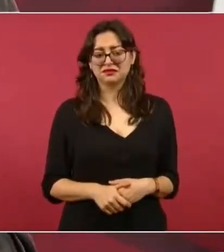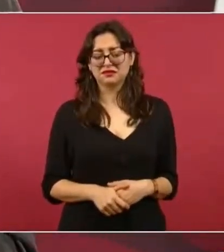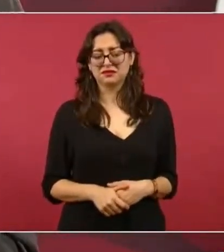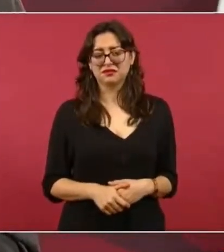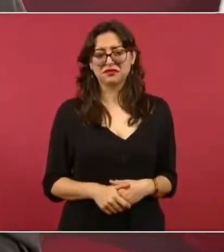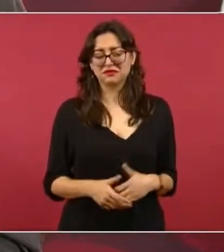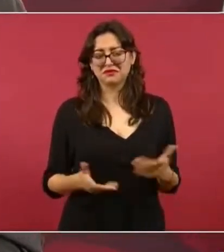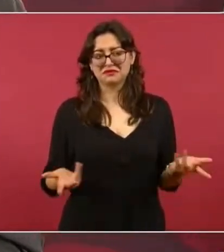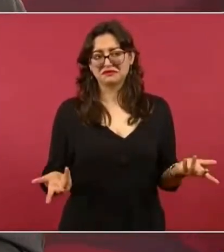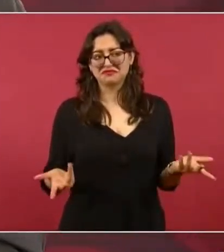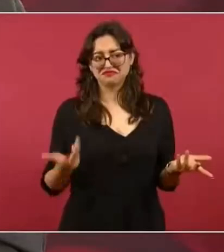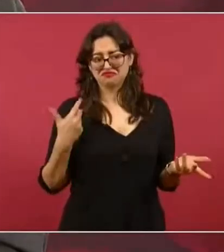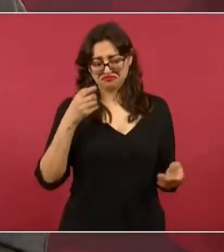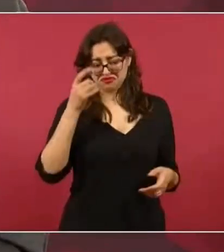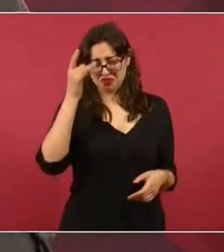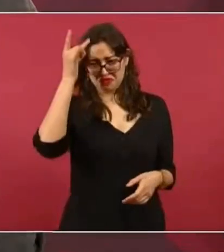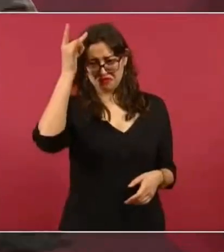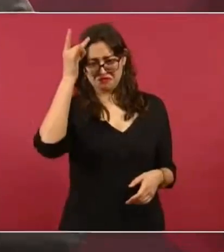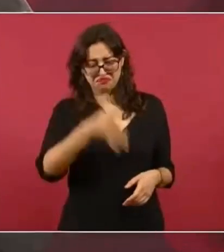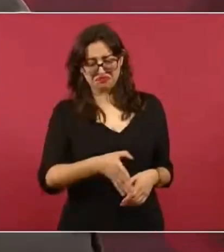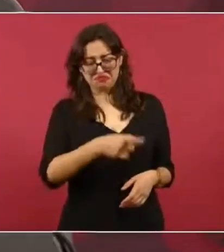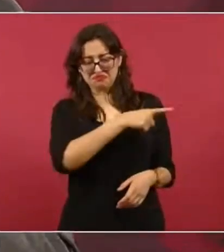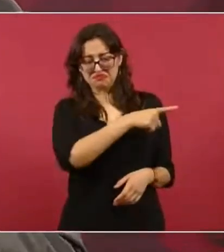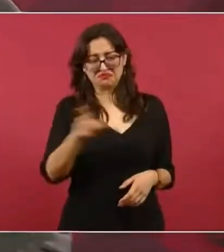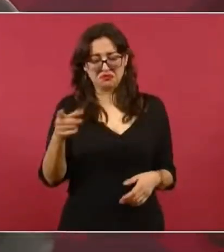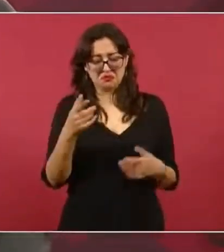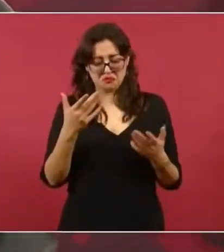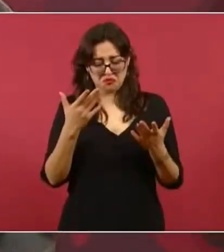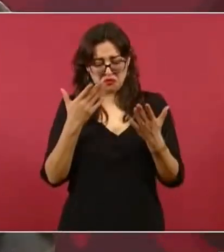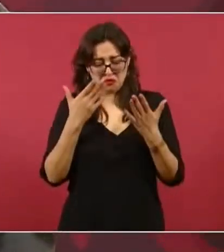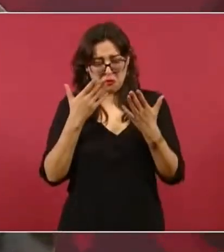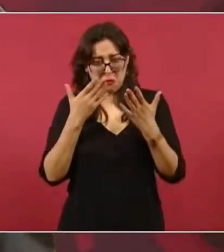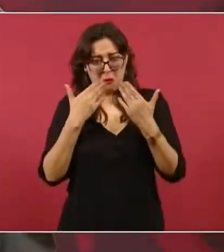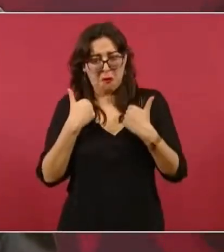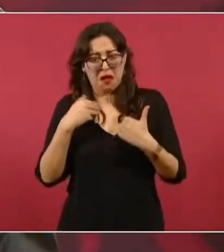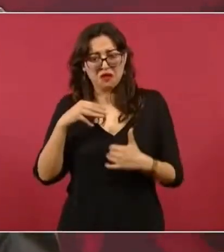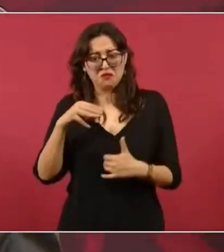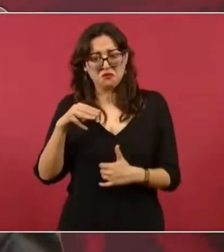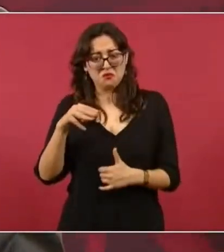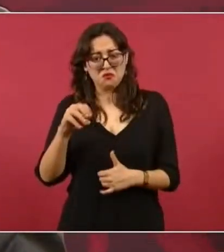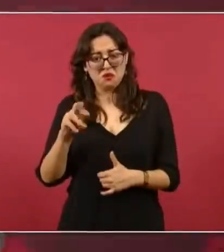Si ellos no tienen autoridad moral